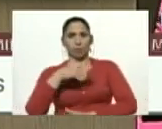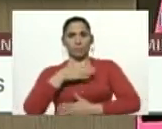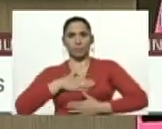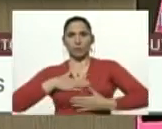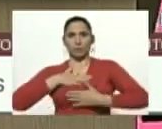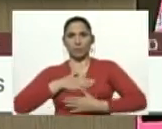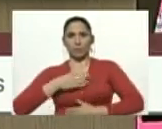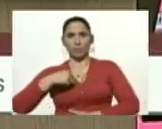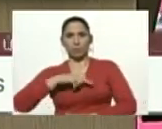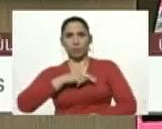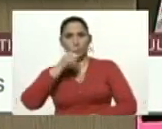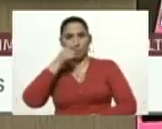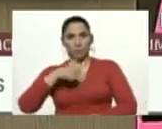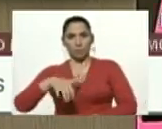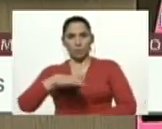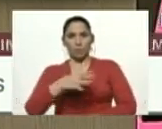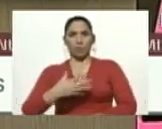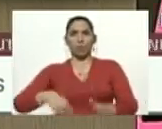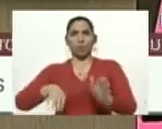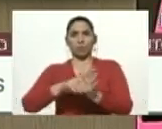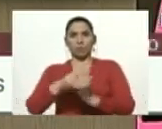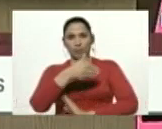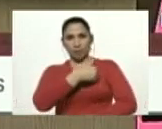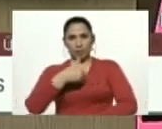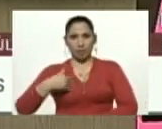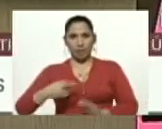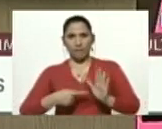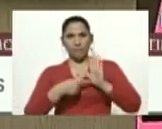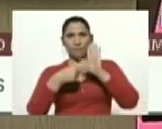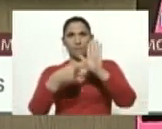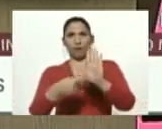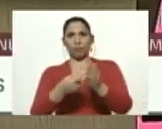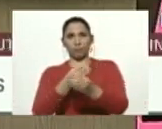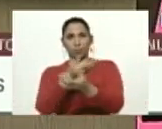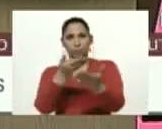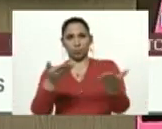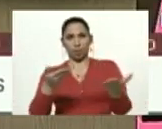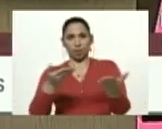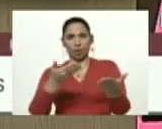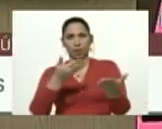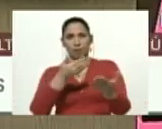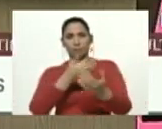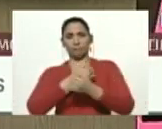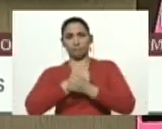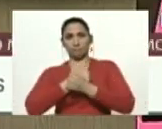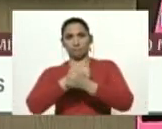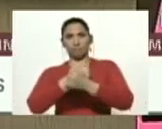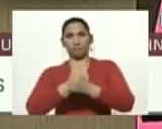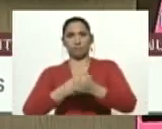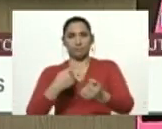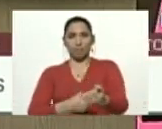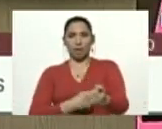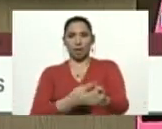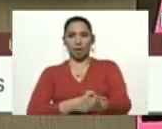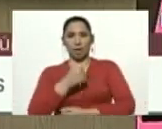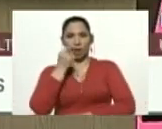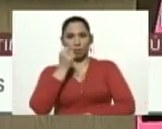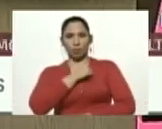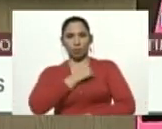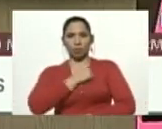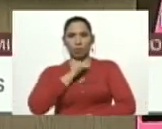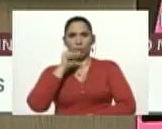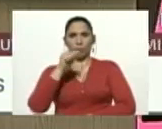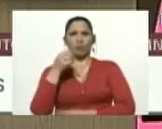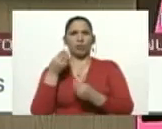pueblo. Quiero de nuevo mostrarle a ustedes, queridos hermanos, compatriotas, cómo funciona